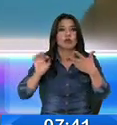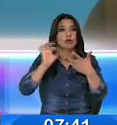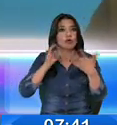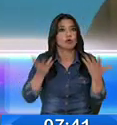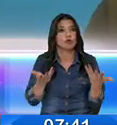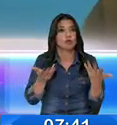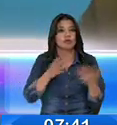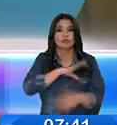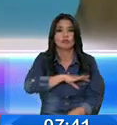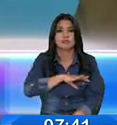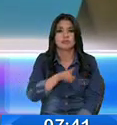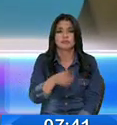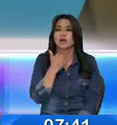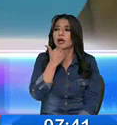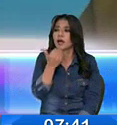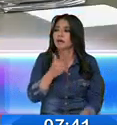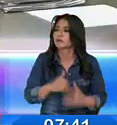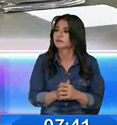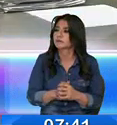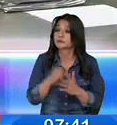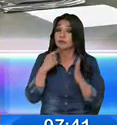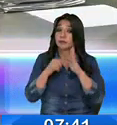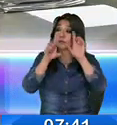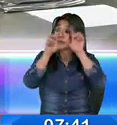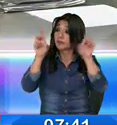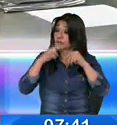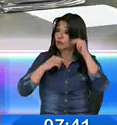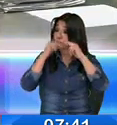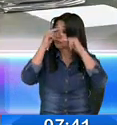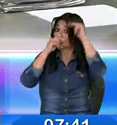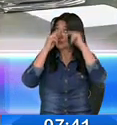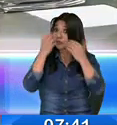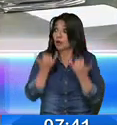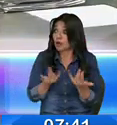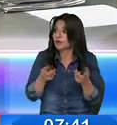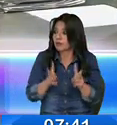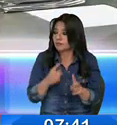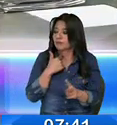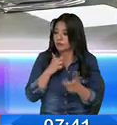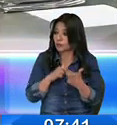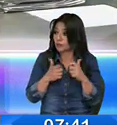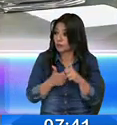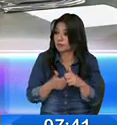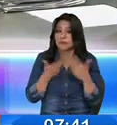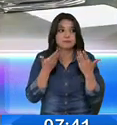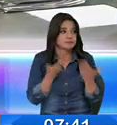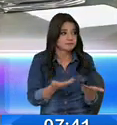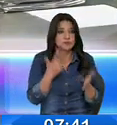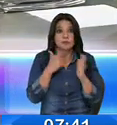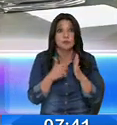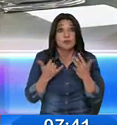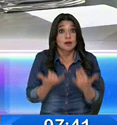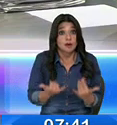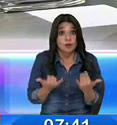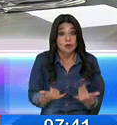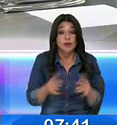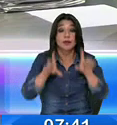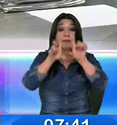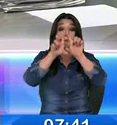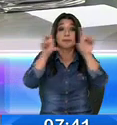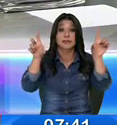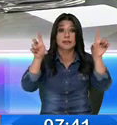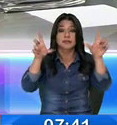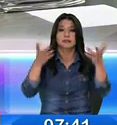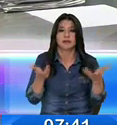seccional donde va la construcción que ha sido tan boyante que también está en crisis figúrese que ahora mismo muchas de las empresas